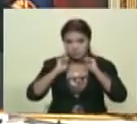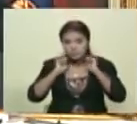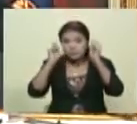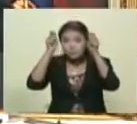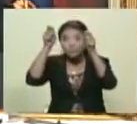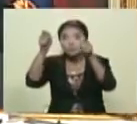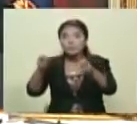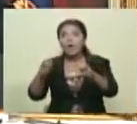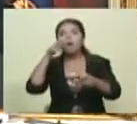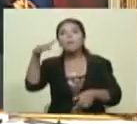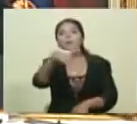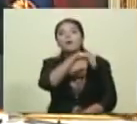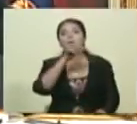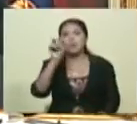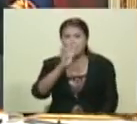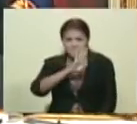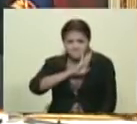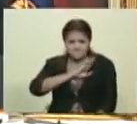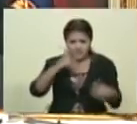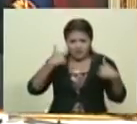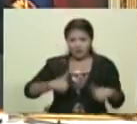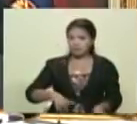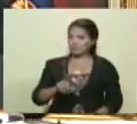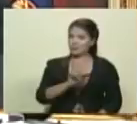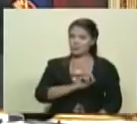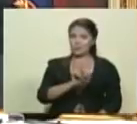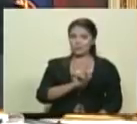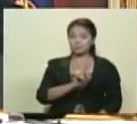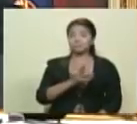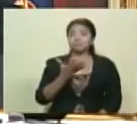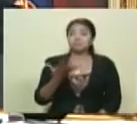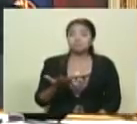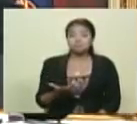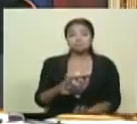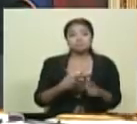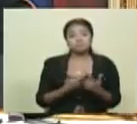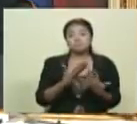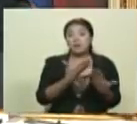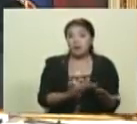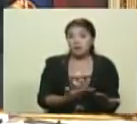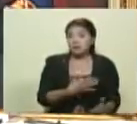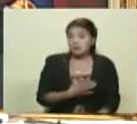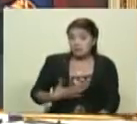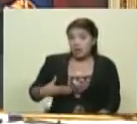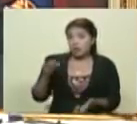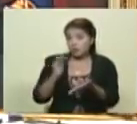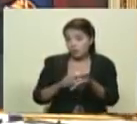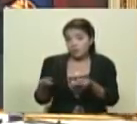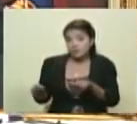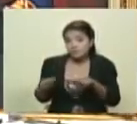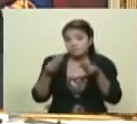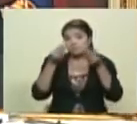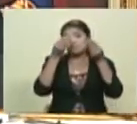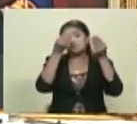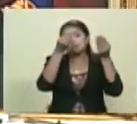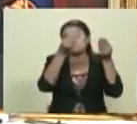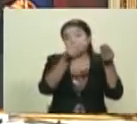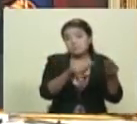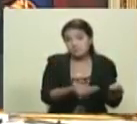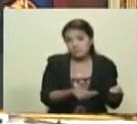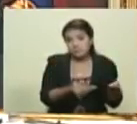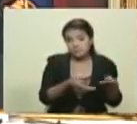Venezuela, no es mía en lo personal. Así que si Mauricio Macri quiere que le regresemos la